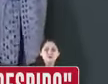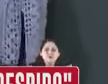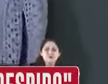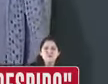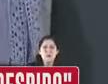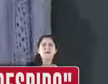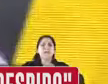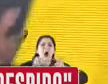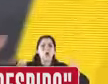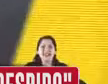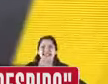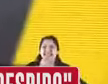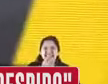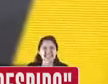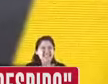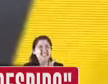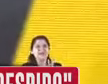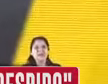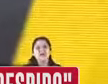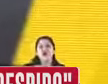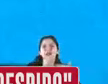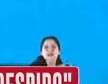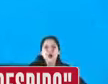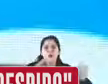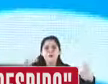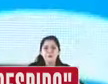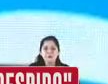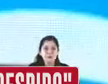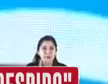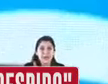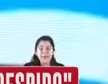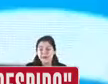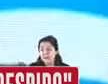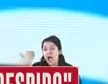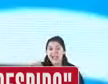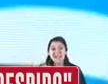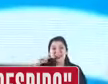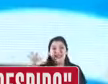indemnización por despido mentiras lo explicaba ser máximo en bahía